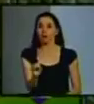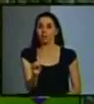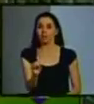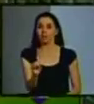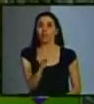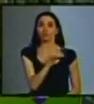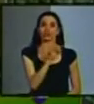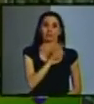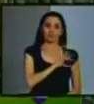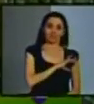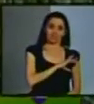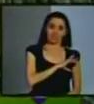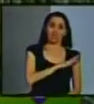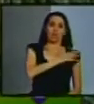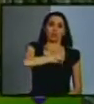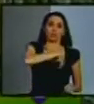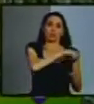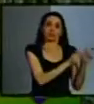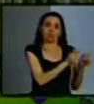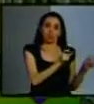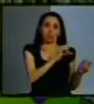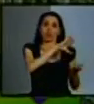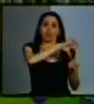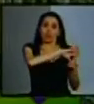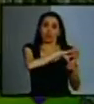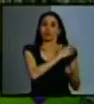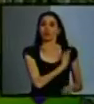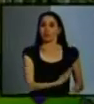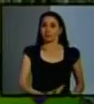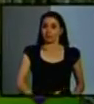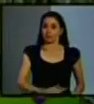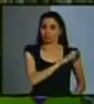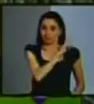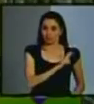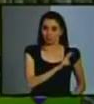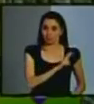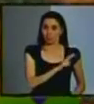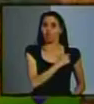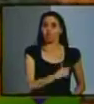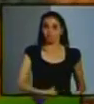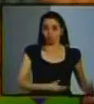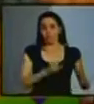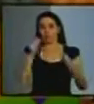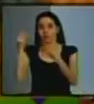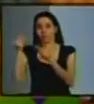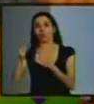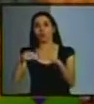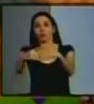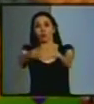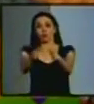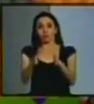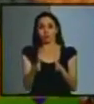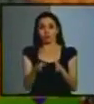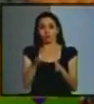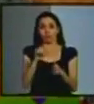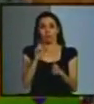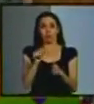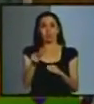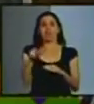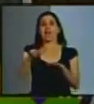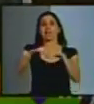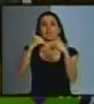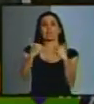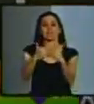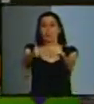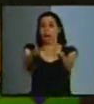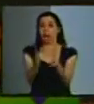desde Chile, de nuestro pueblo, de nuestra nación y del presidente de la República y nuestro gobierno. El féretro de Mandela no estará presente en Soccer